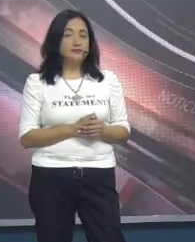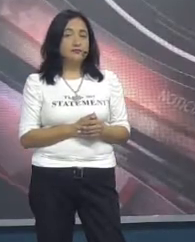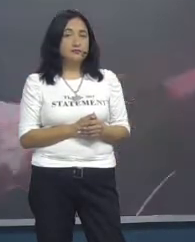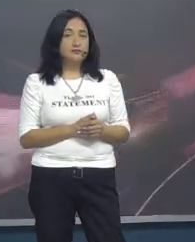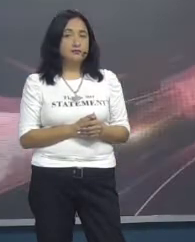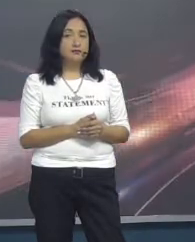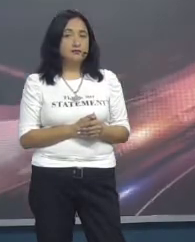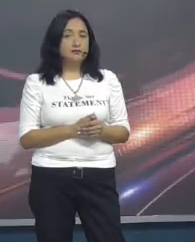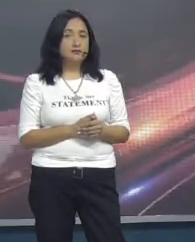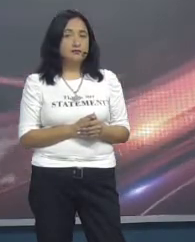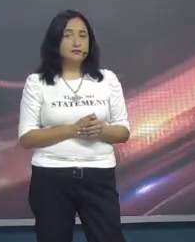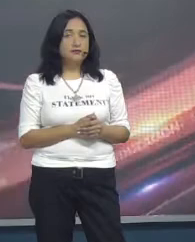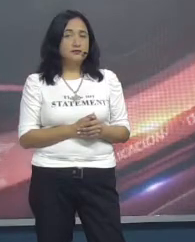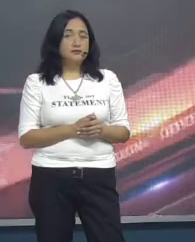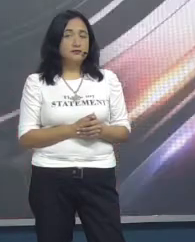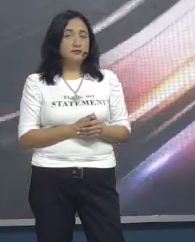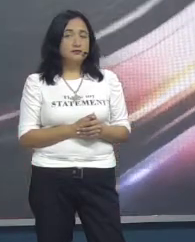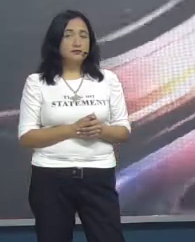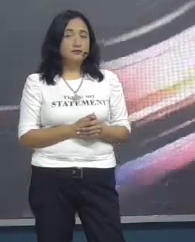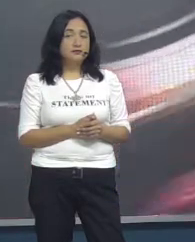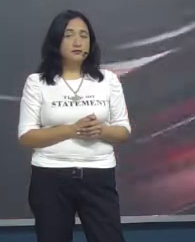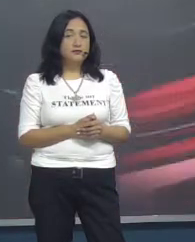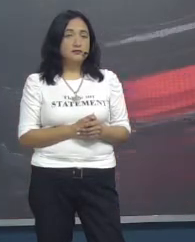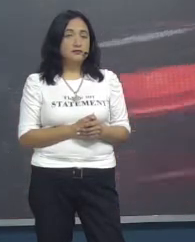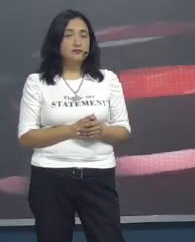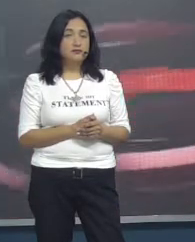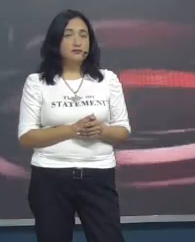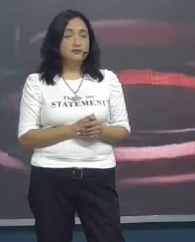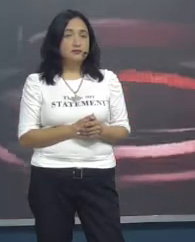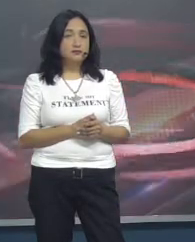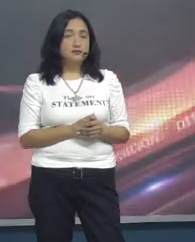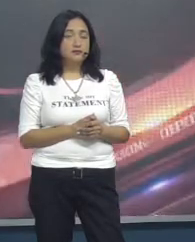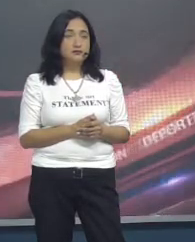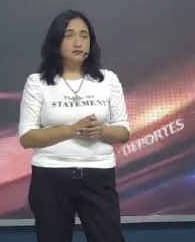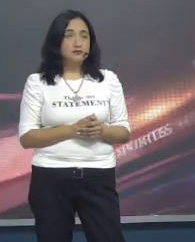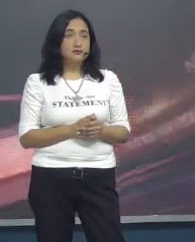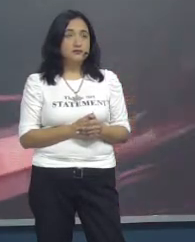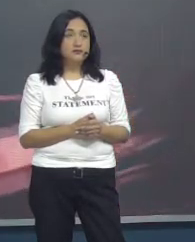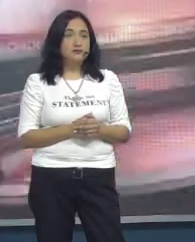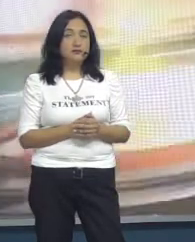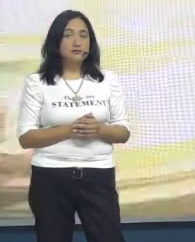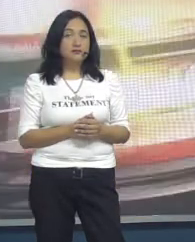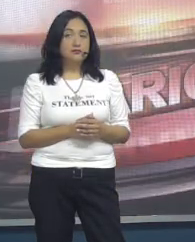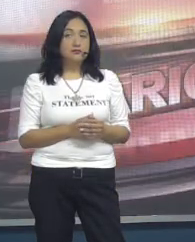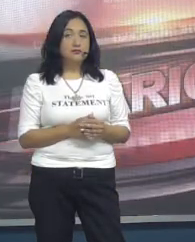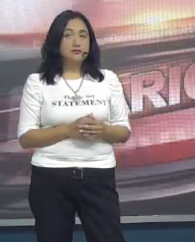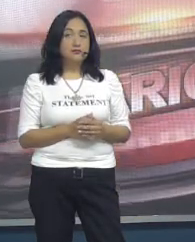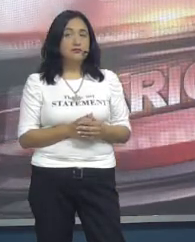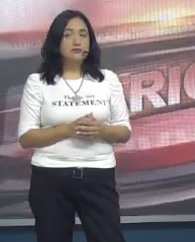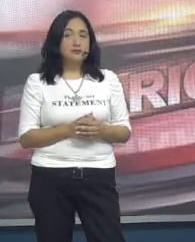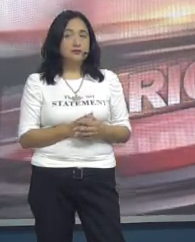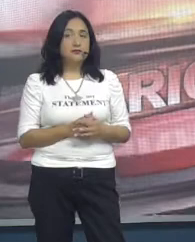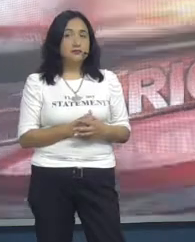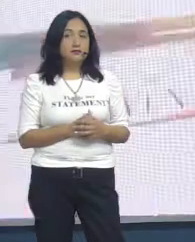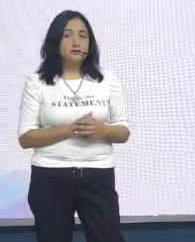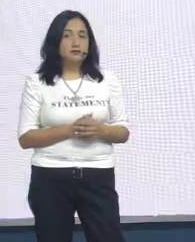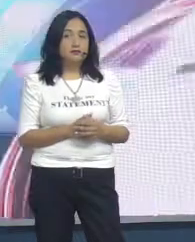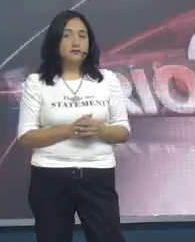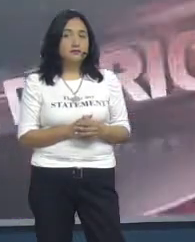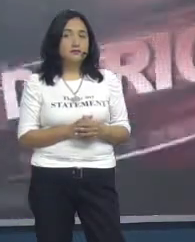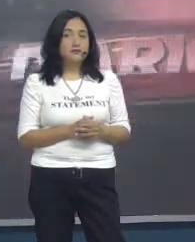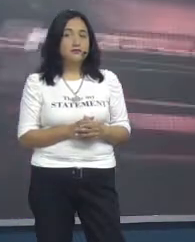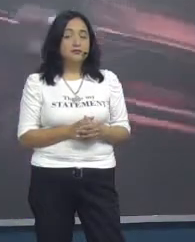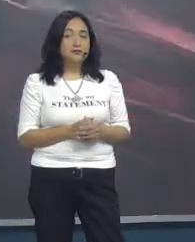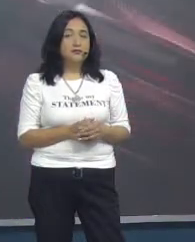en general hay algunos que se entregan cada 10 minutos, por ahí el área legal les entrega cada 20 minutos, entonces en función de eso